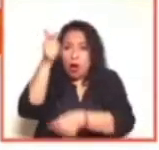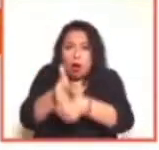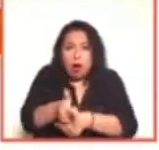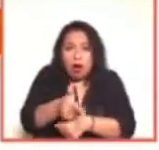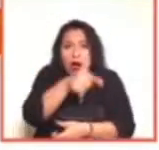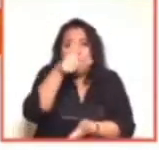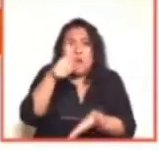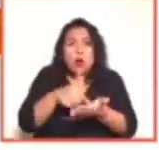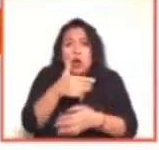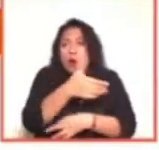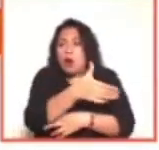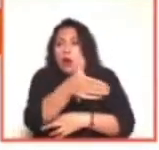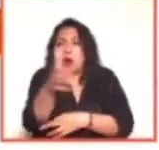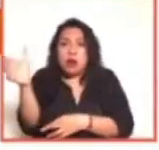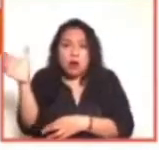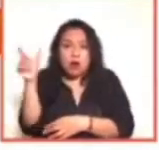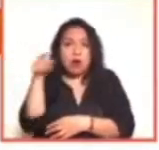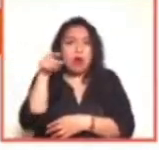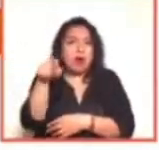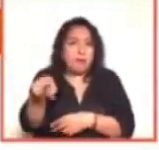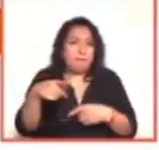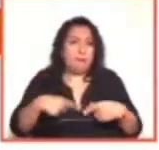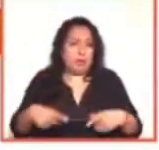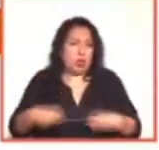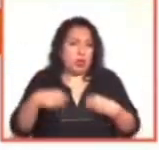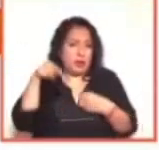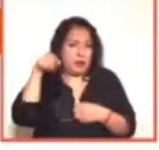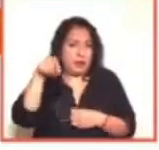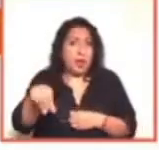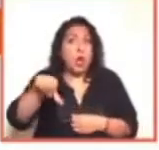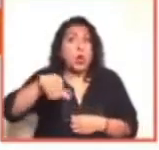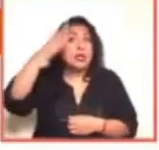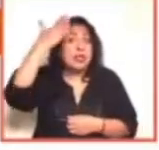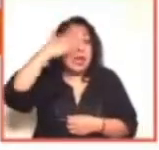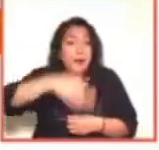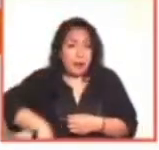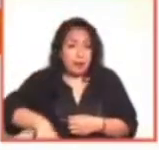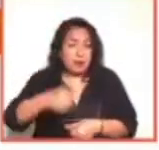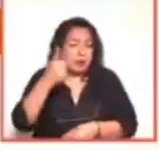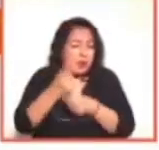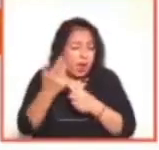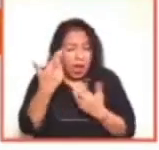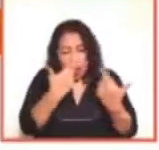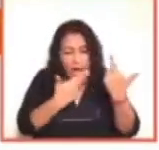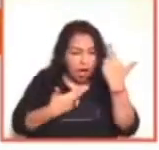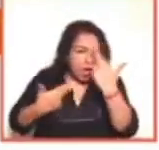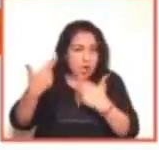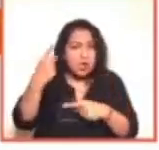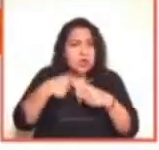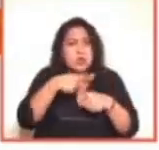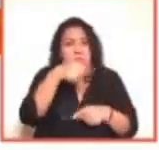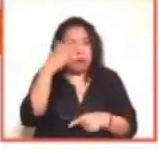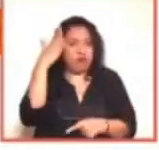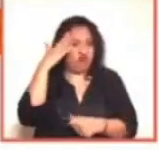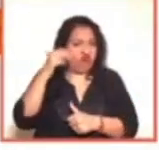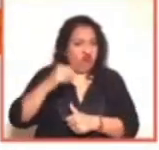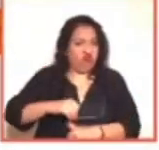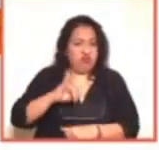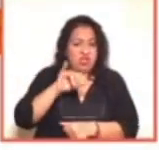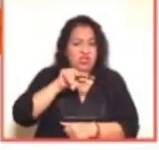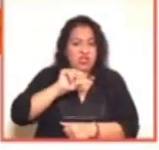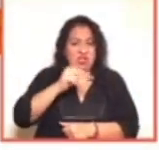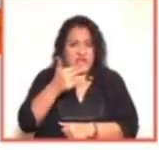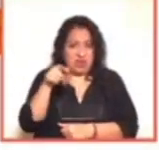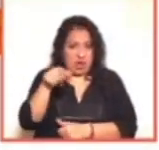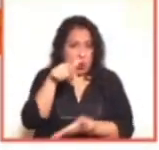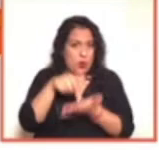parcela citrícola de uno de sus habitantes. Hoy sabemos, tras un primer diagnóstico realizado por autoridades del INE en la región,